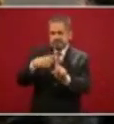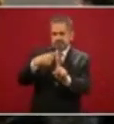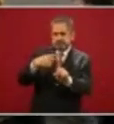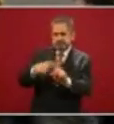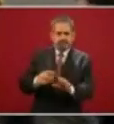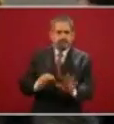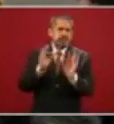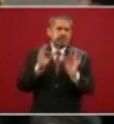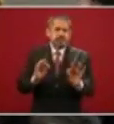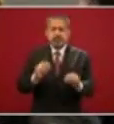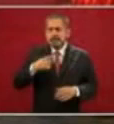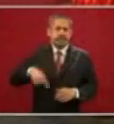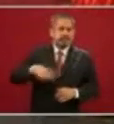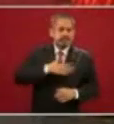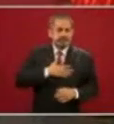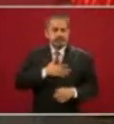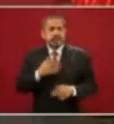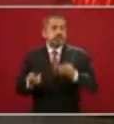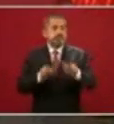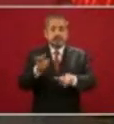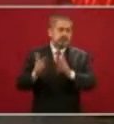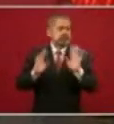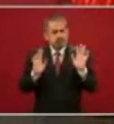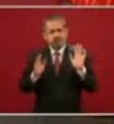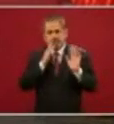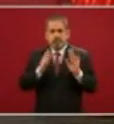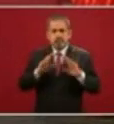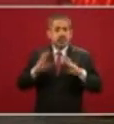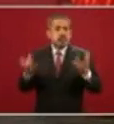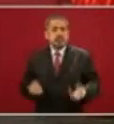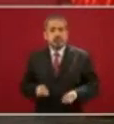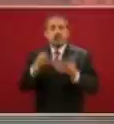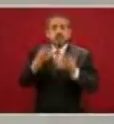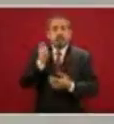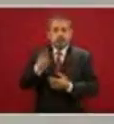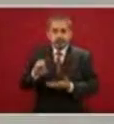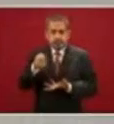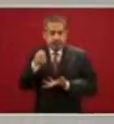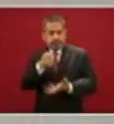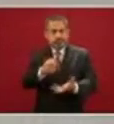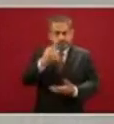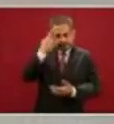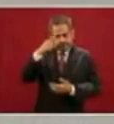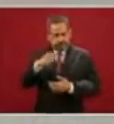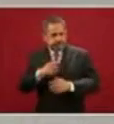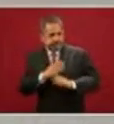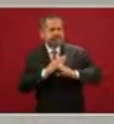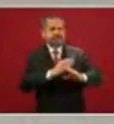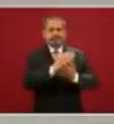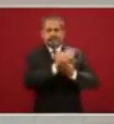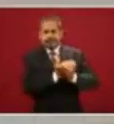sido también motivo de preguntas, que es cuánto se va a destinar para contender con esta epidemia, y